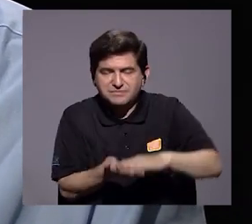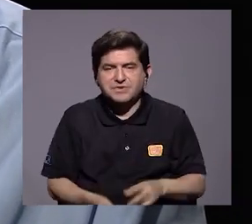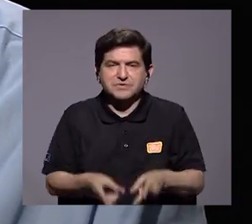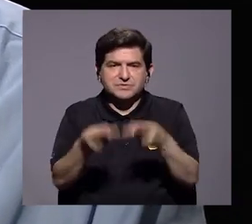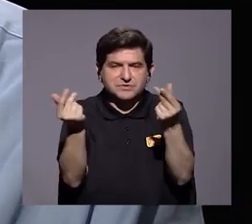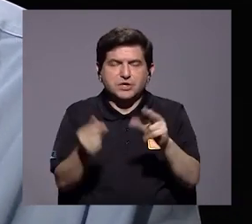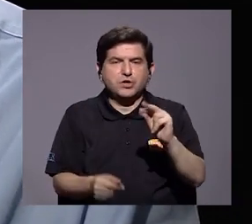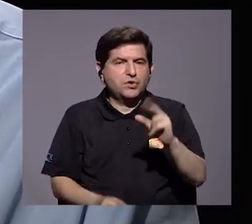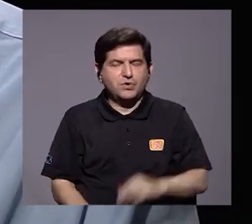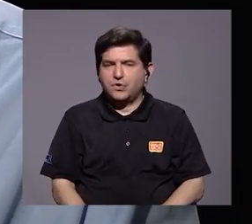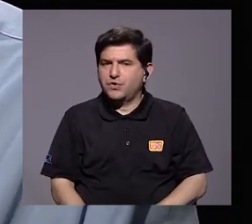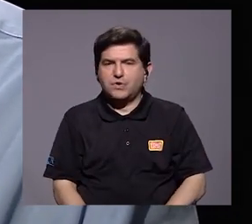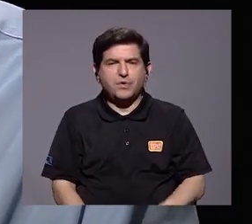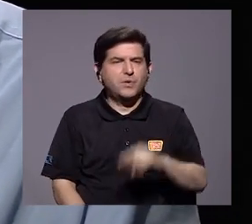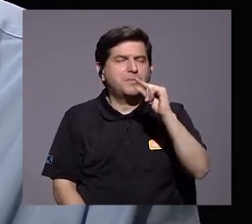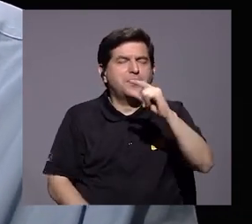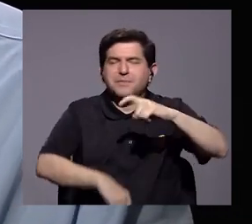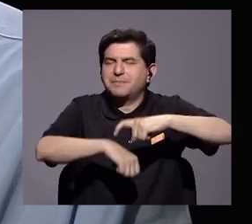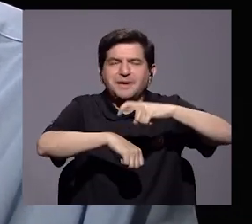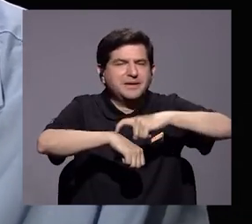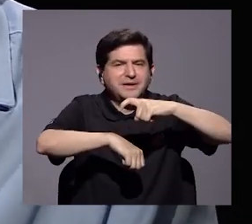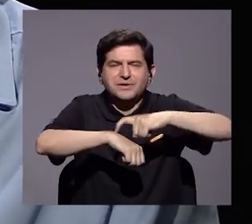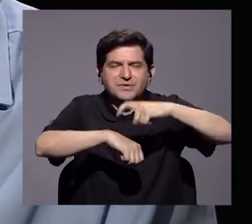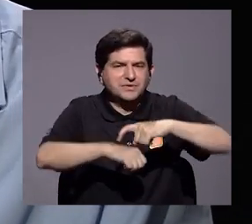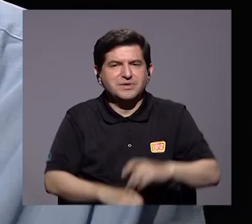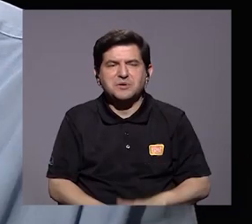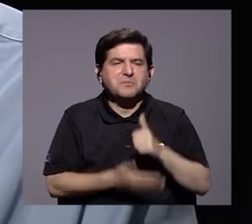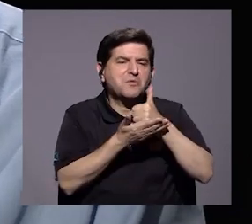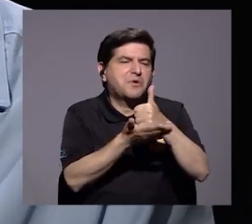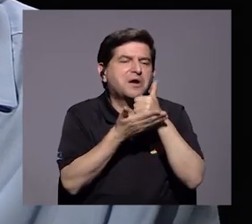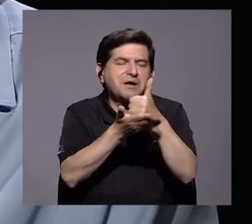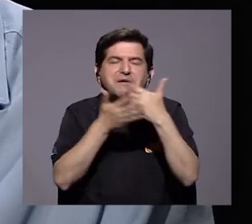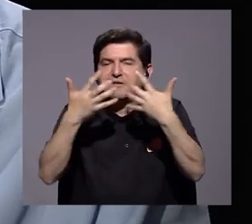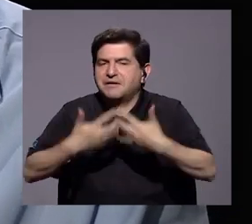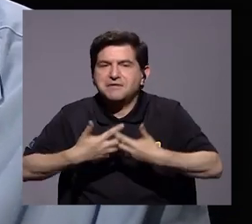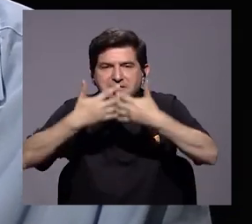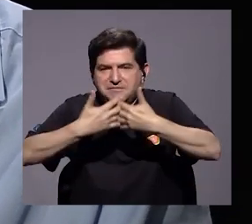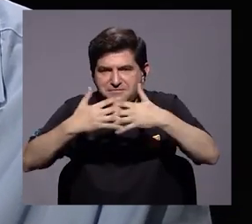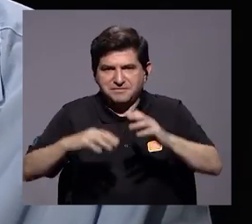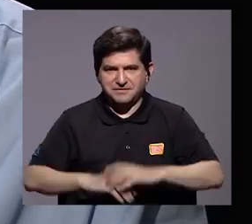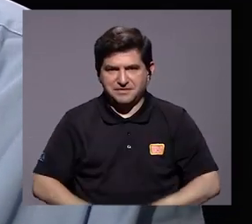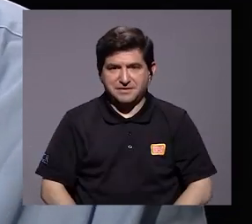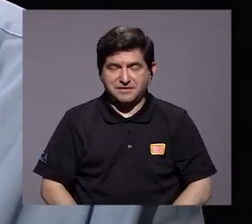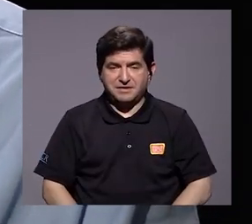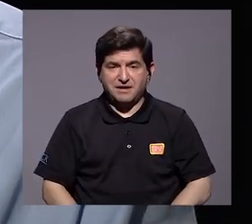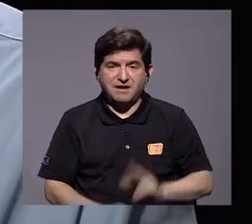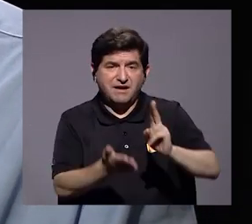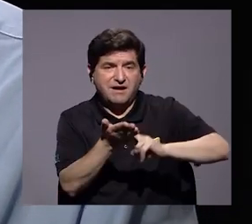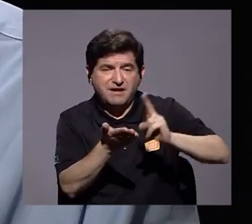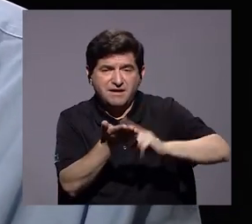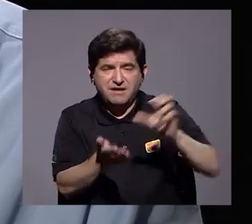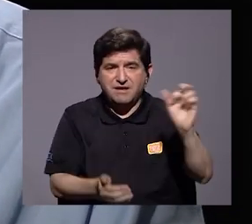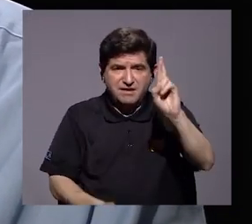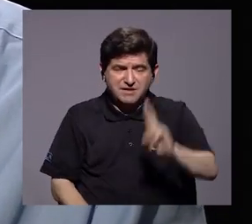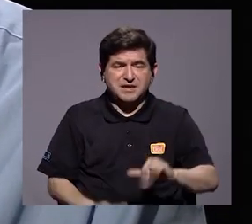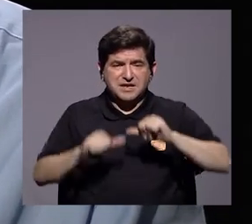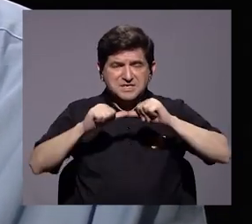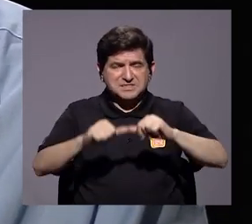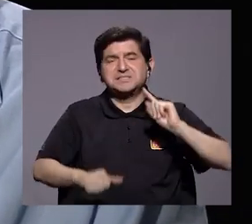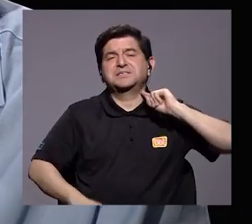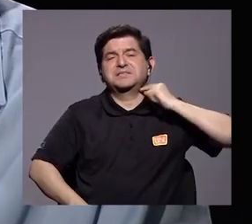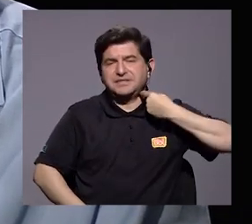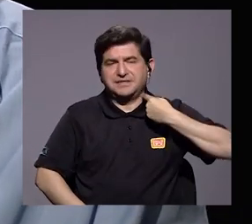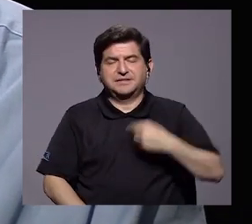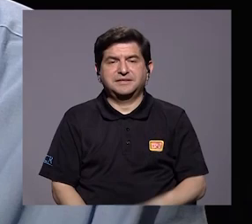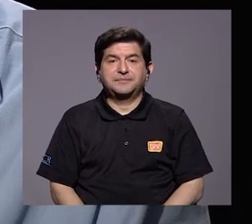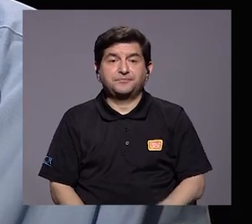y reducir temporalmente no hacerle una rebaja temporal a algunas empresas entonces la contratación costa rica va a seguir siendo carísima y